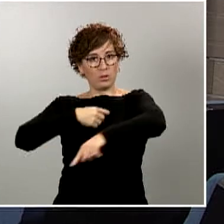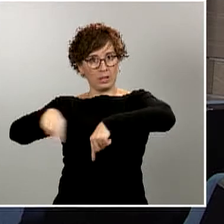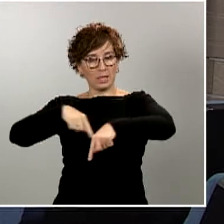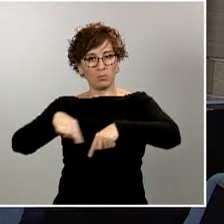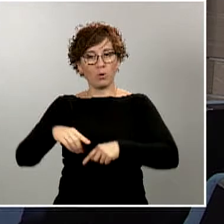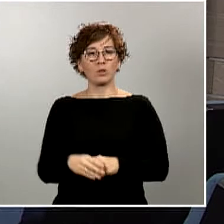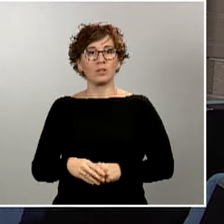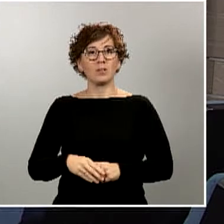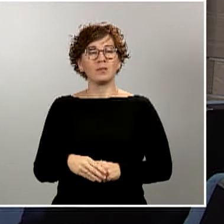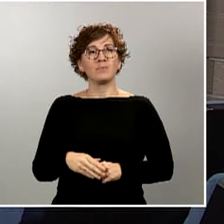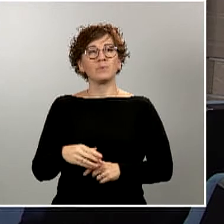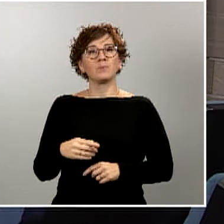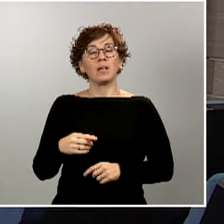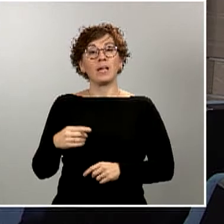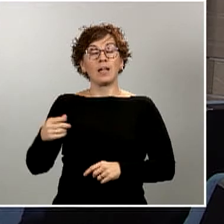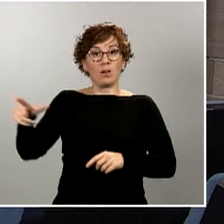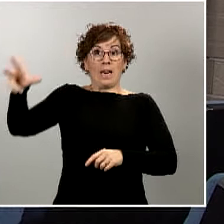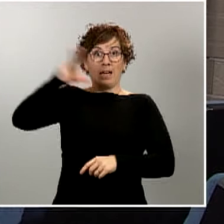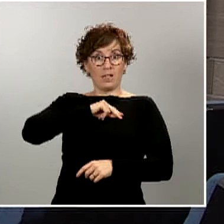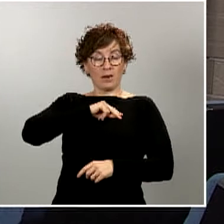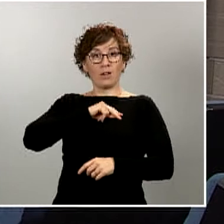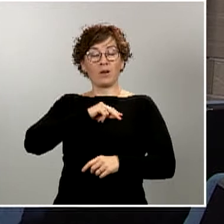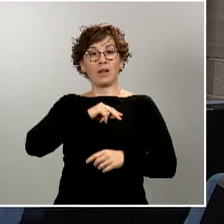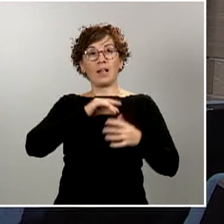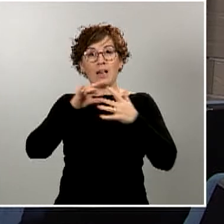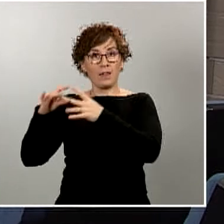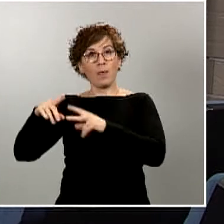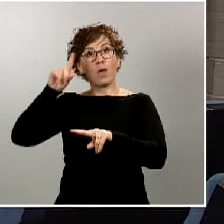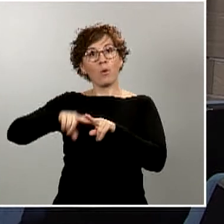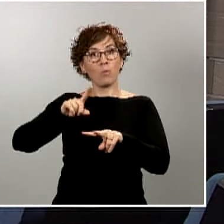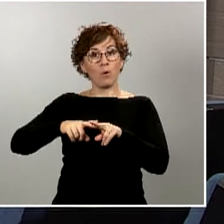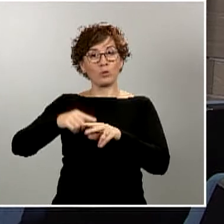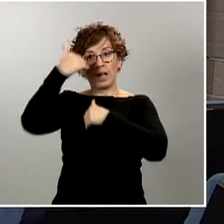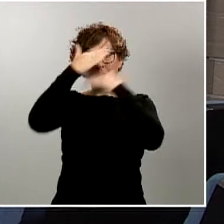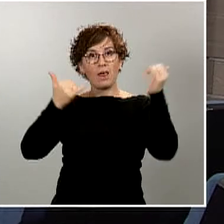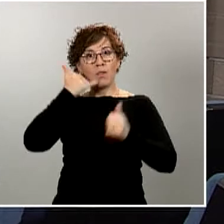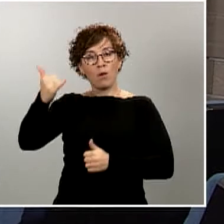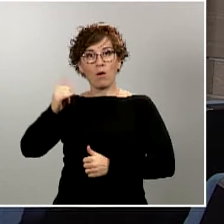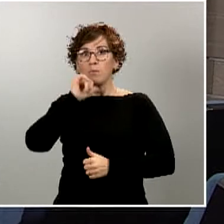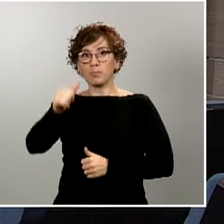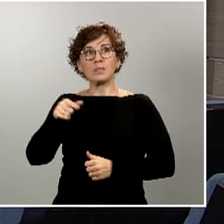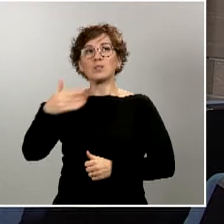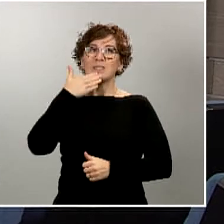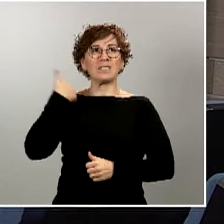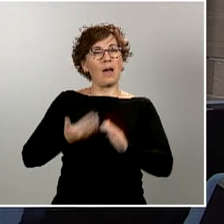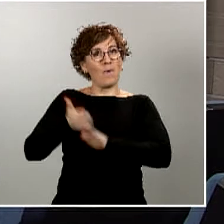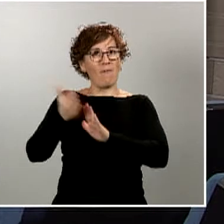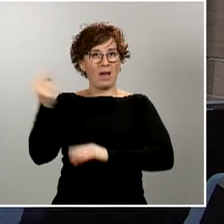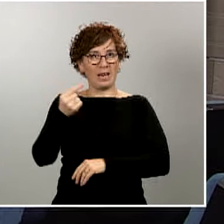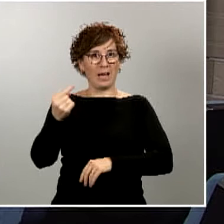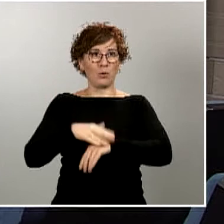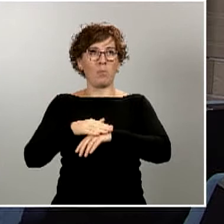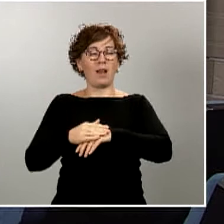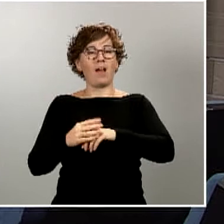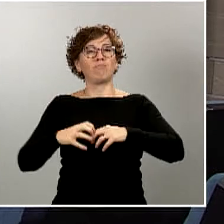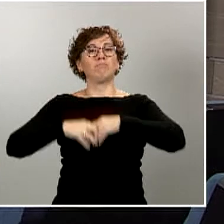negativa del líder de Vox a atender la llamada del presidente para la consecución de estos pactos de la Moncloa, de estos nuevos pactos de la Moncloa.